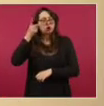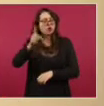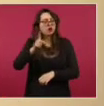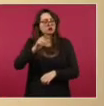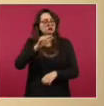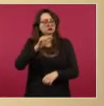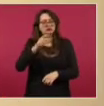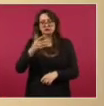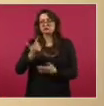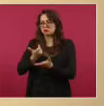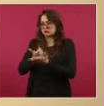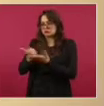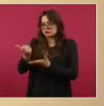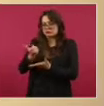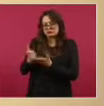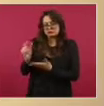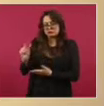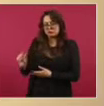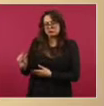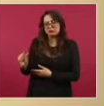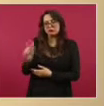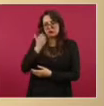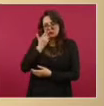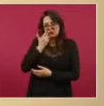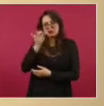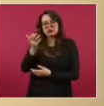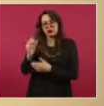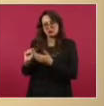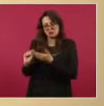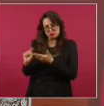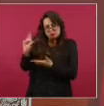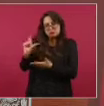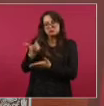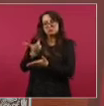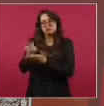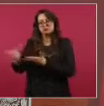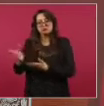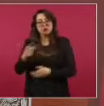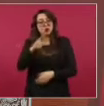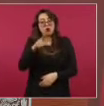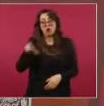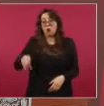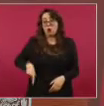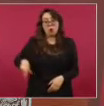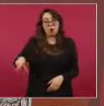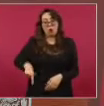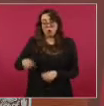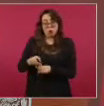incrementar los salarios y el gobierno lo prohibía,